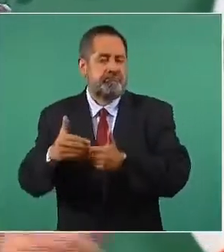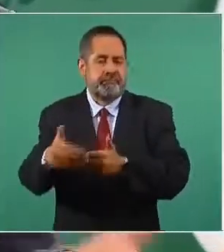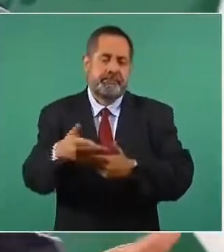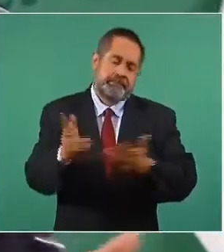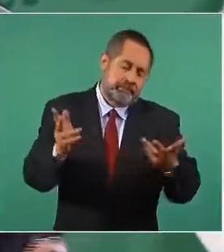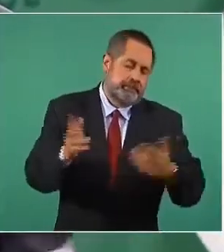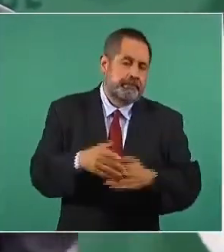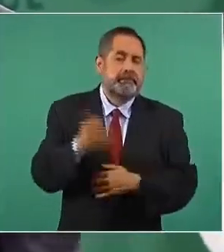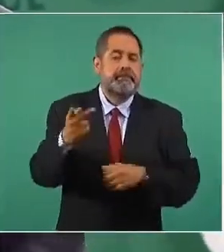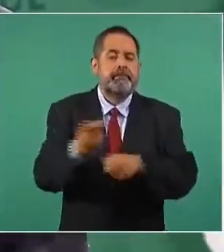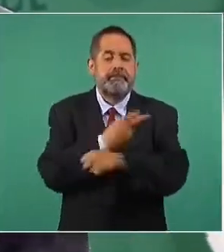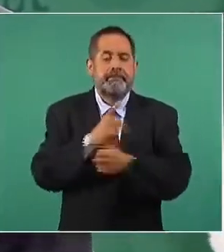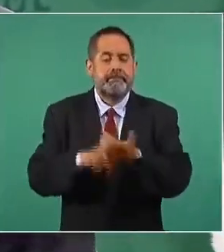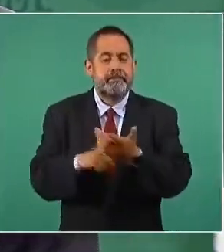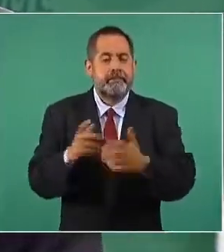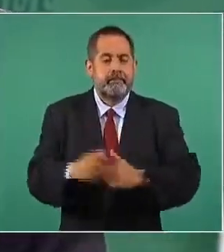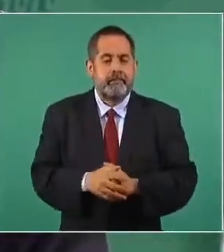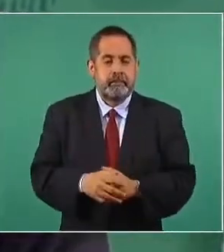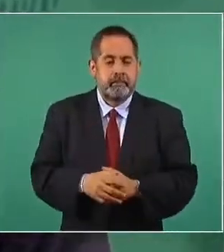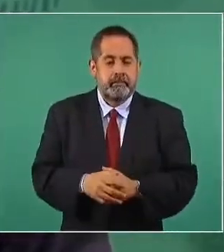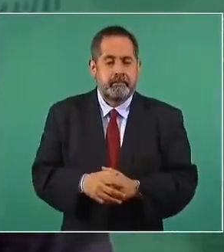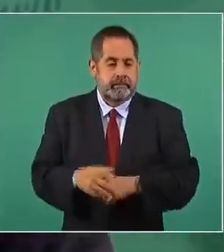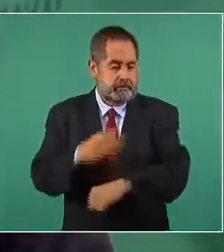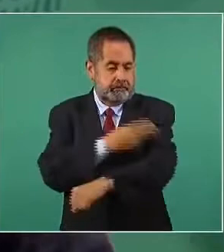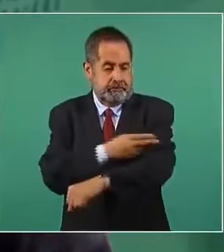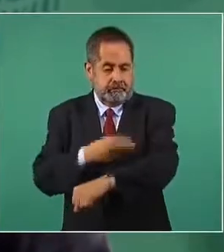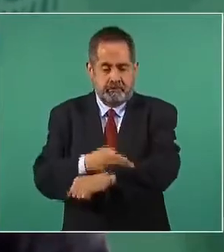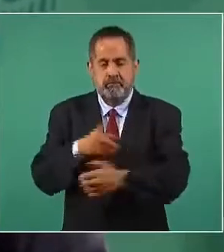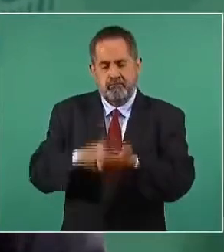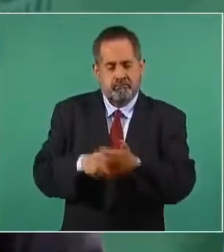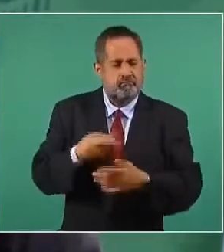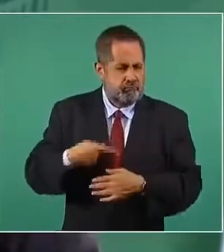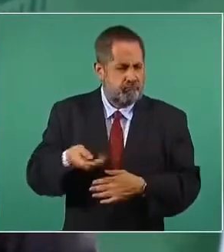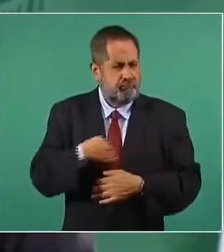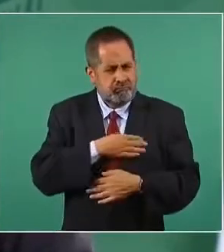Pero ¿qué hizo? Siendo un hombre bueno,